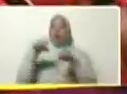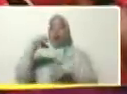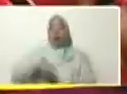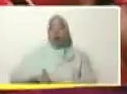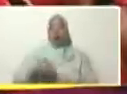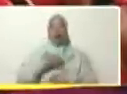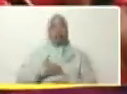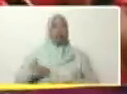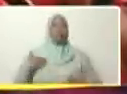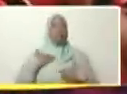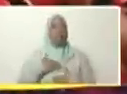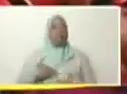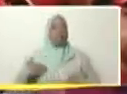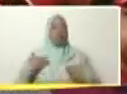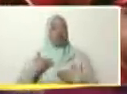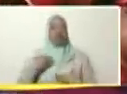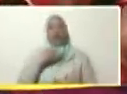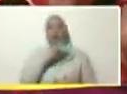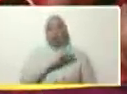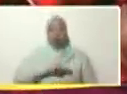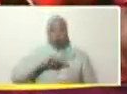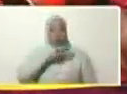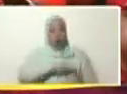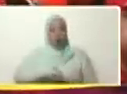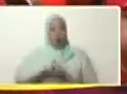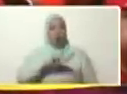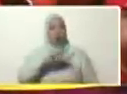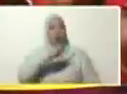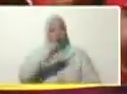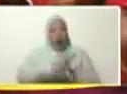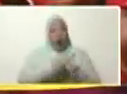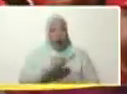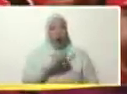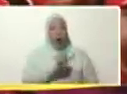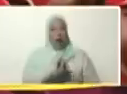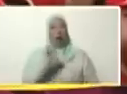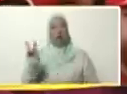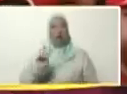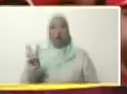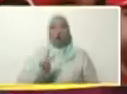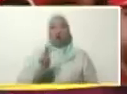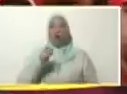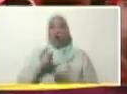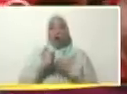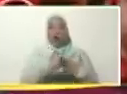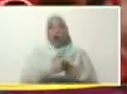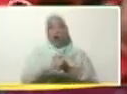de bienestar de las misiones y grandes misiones para los y las venezolanas.